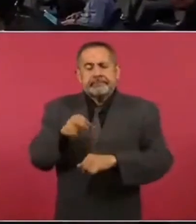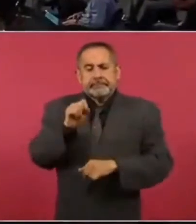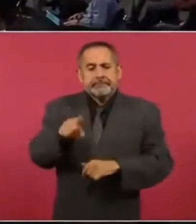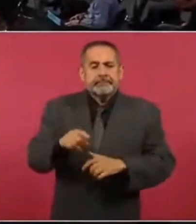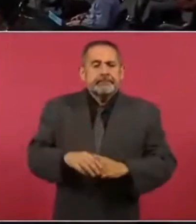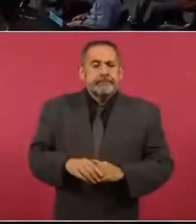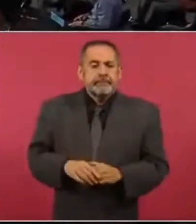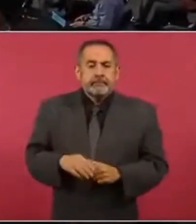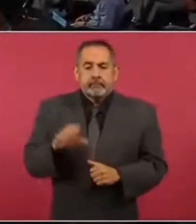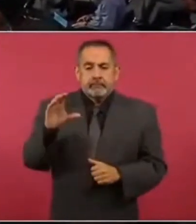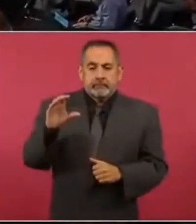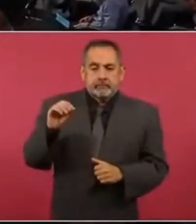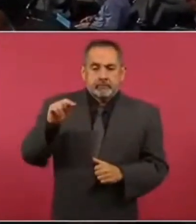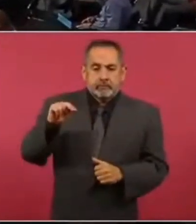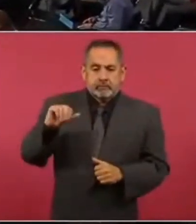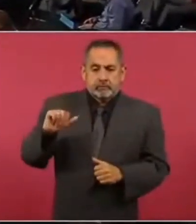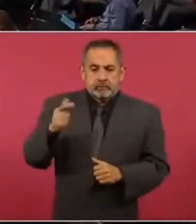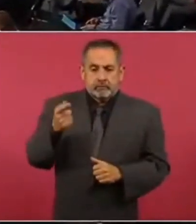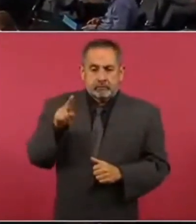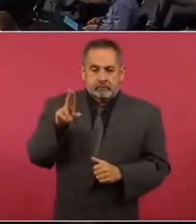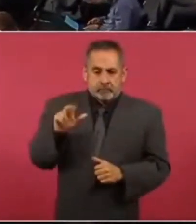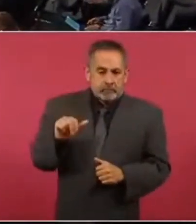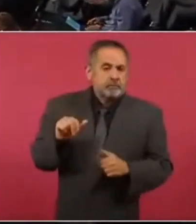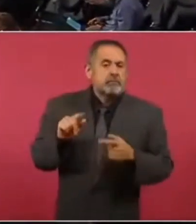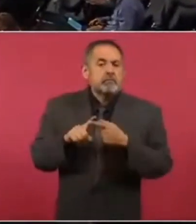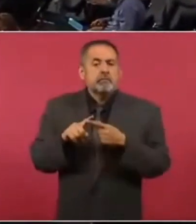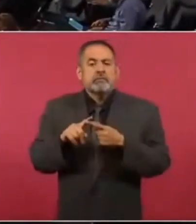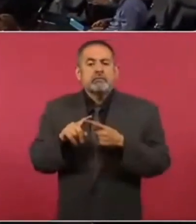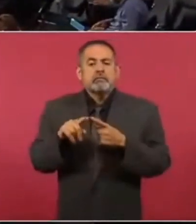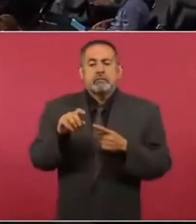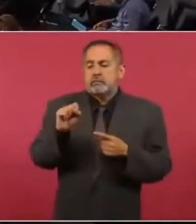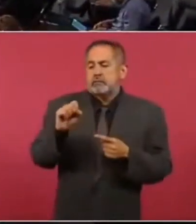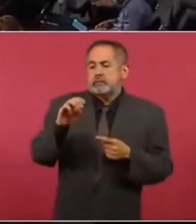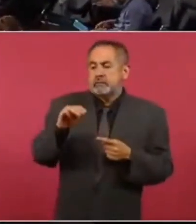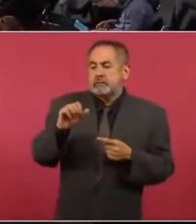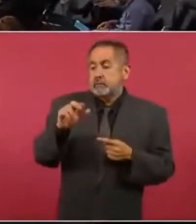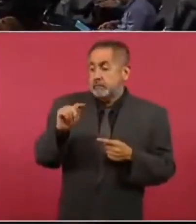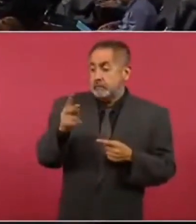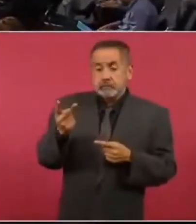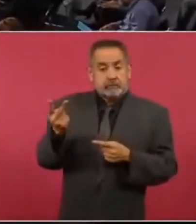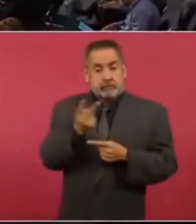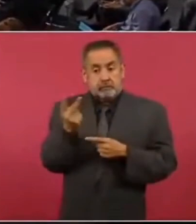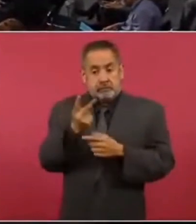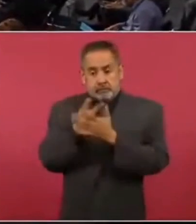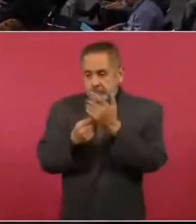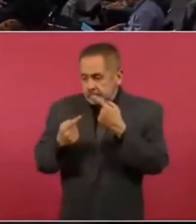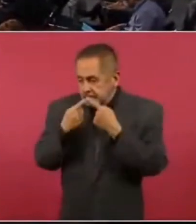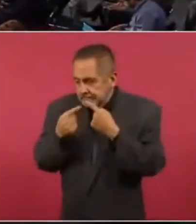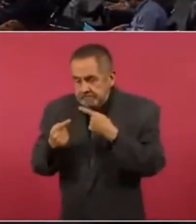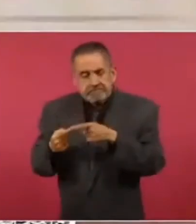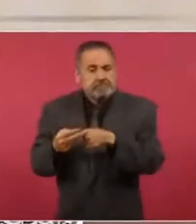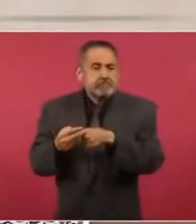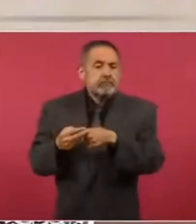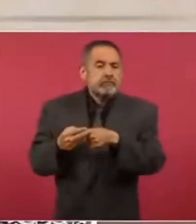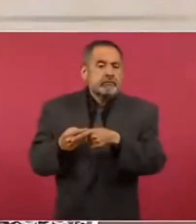ya con agua y medio ambiente, pues tienen pues,